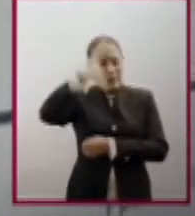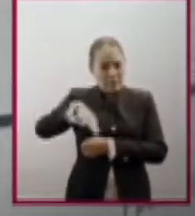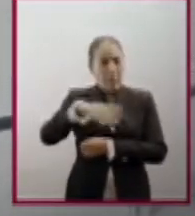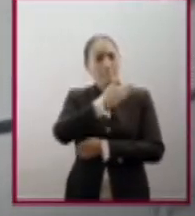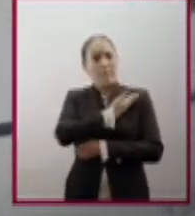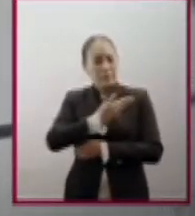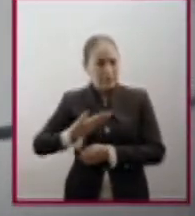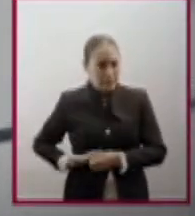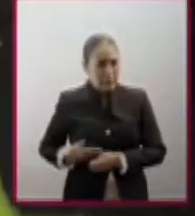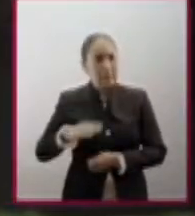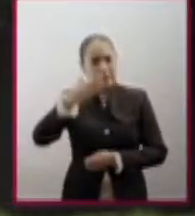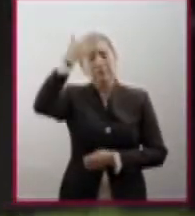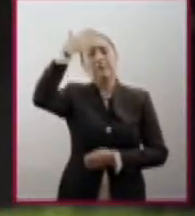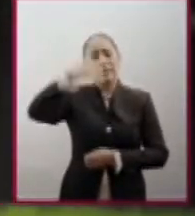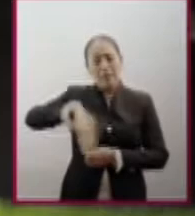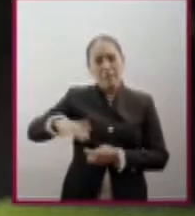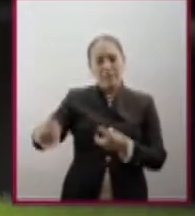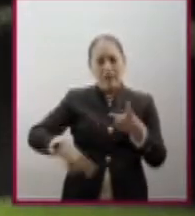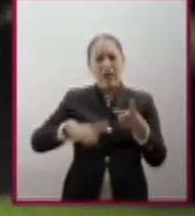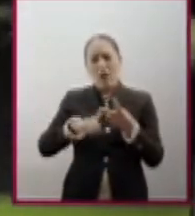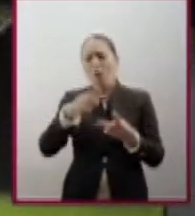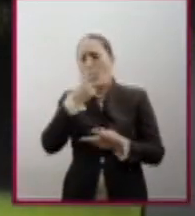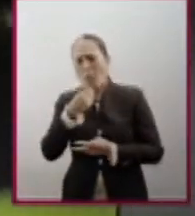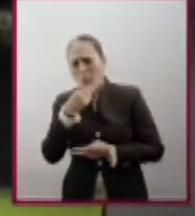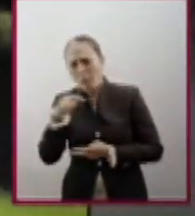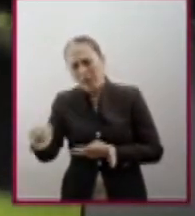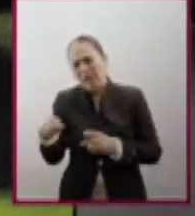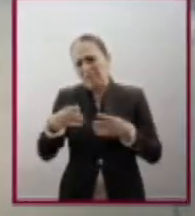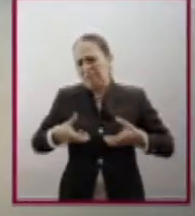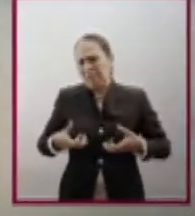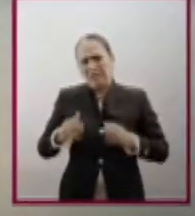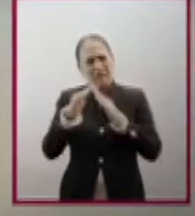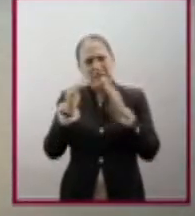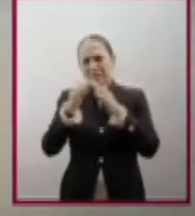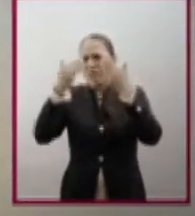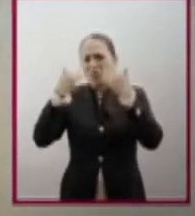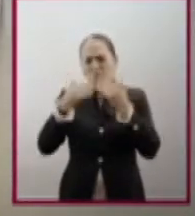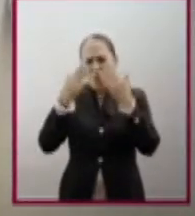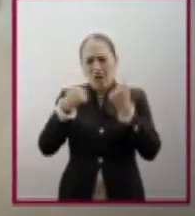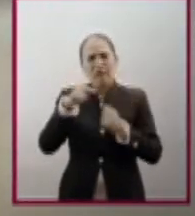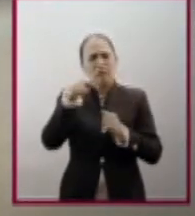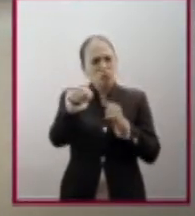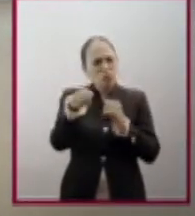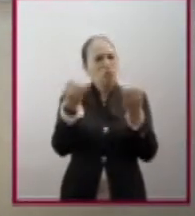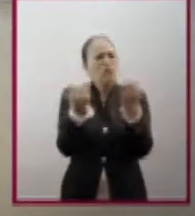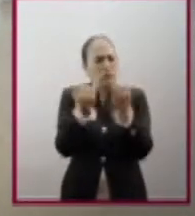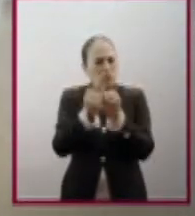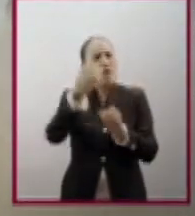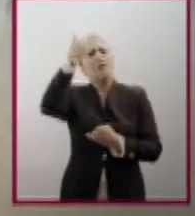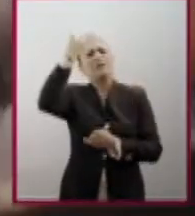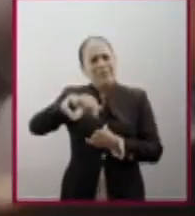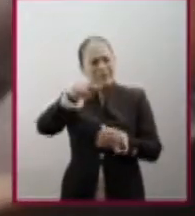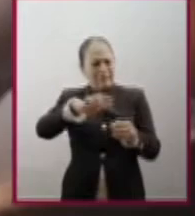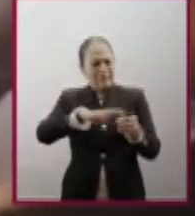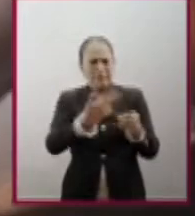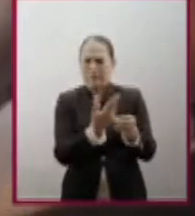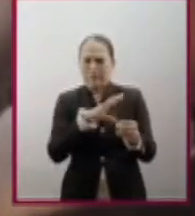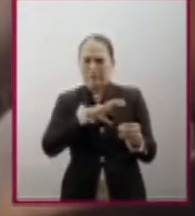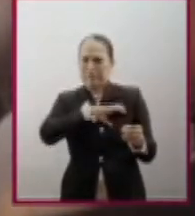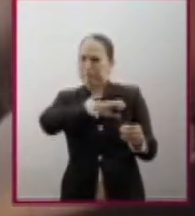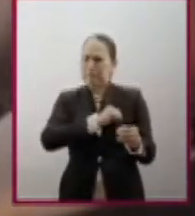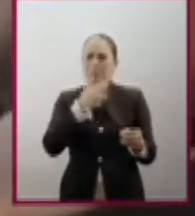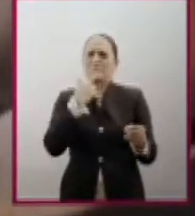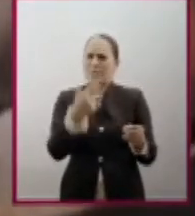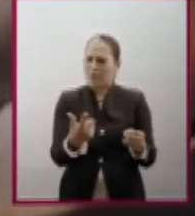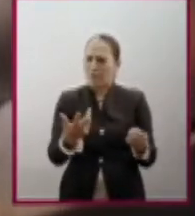presidente lo sabía, el vago lo sabe y tú lo sabes. Eso significa